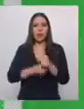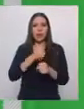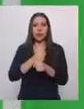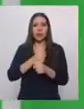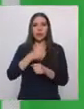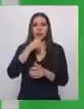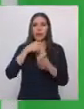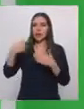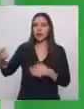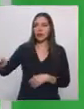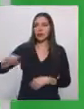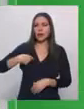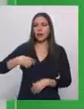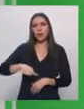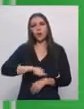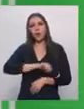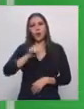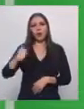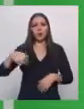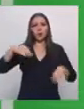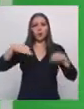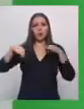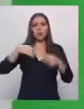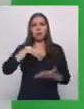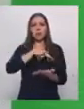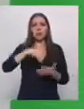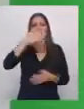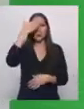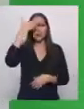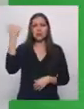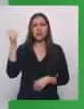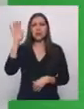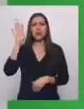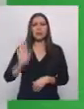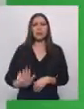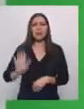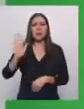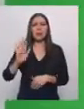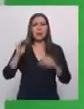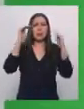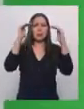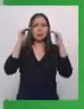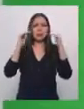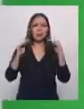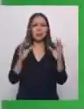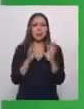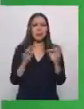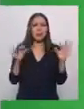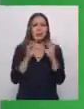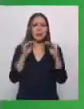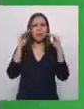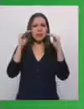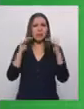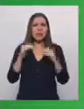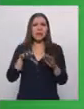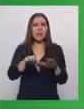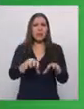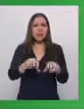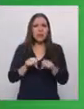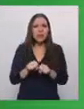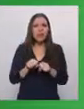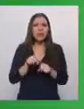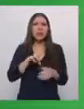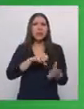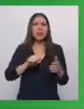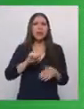como otra hoja que no lo he sabido leer, que parecen retenciones de engloses de precisamente del impuesto. ¿Qué es esta